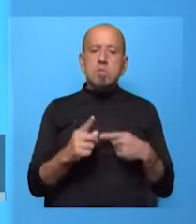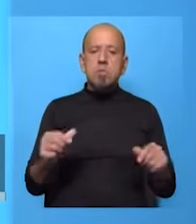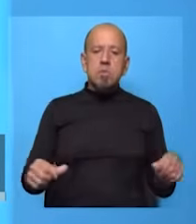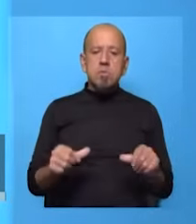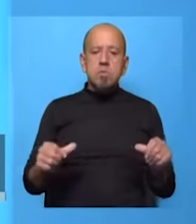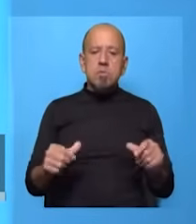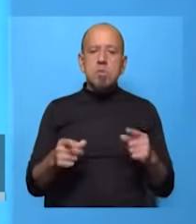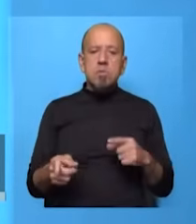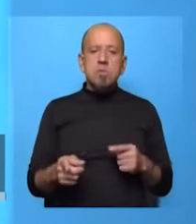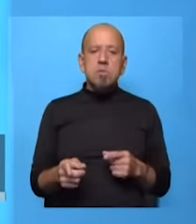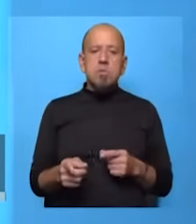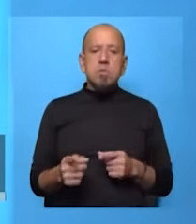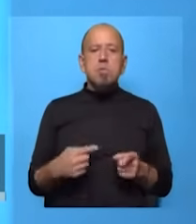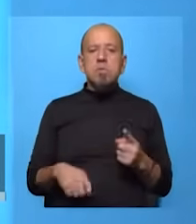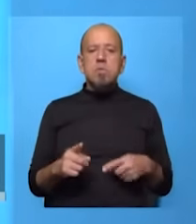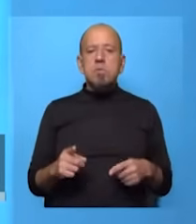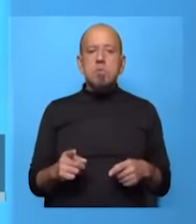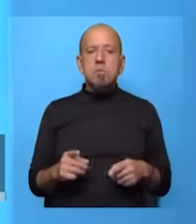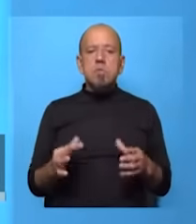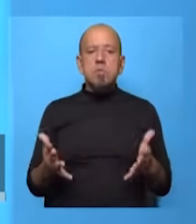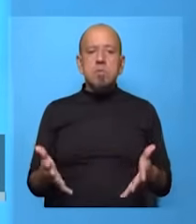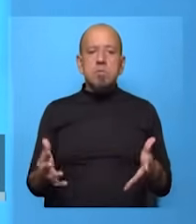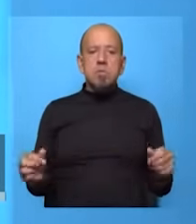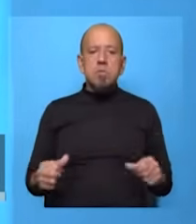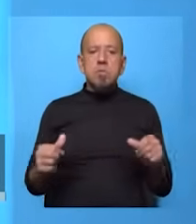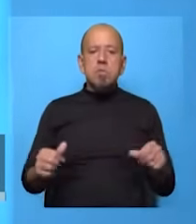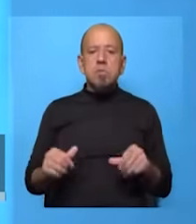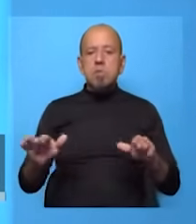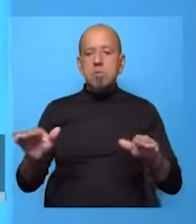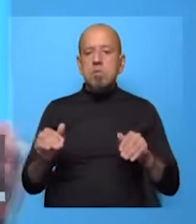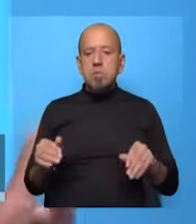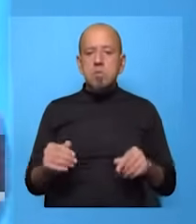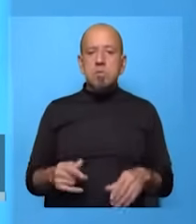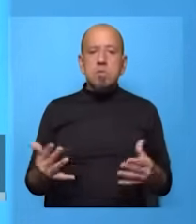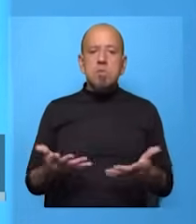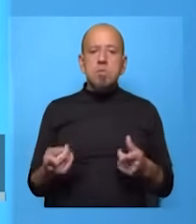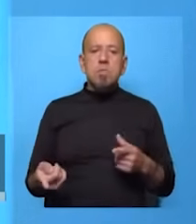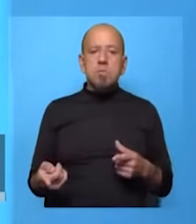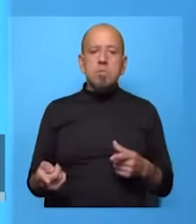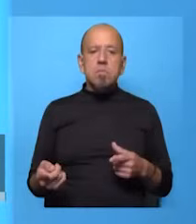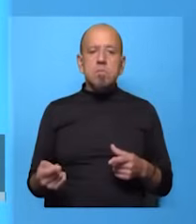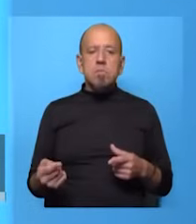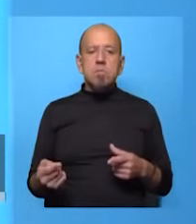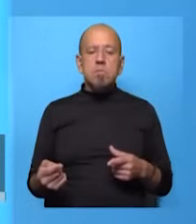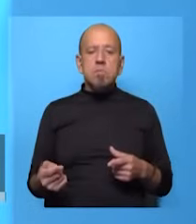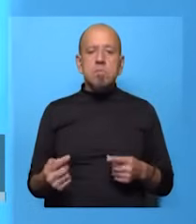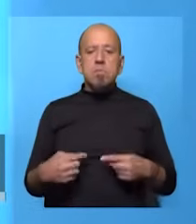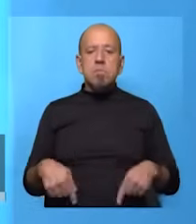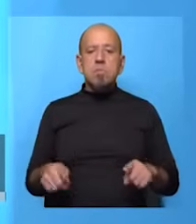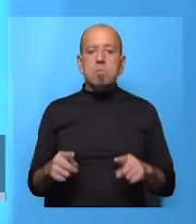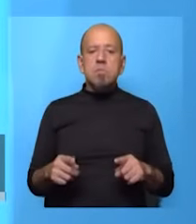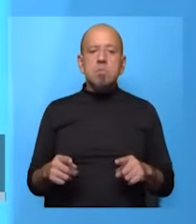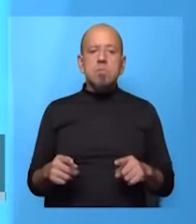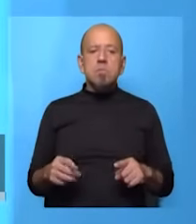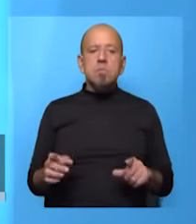tener la convicción de hacerlo entonces por supuesto que estamos haciendo una convocatoria amplia ahora Estamos en a mí me gusta decirle no interna Ah no